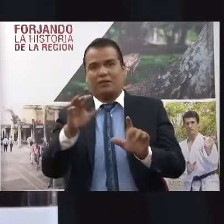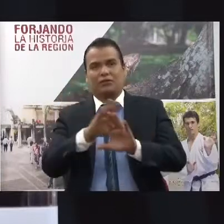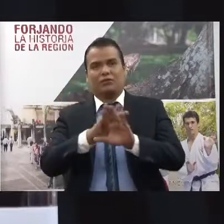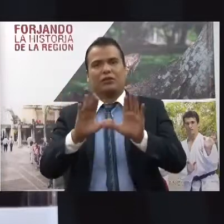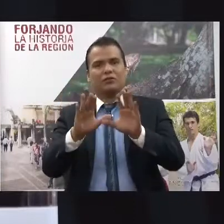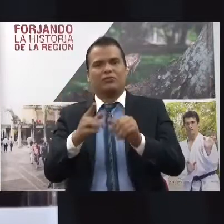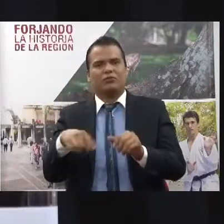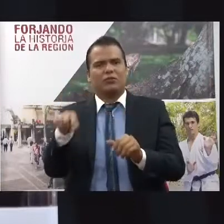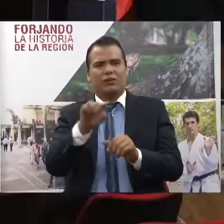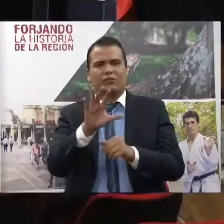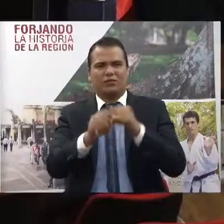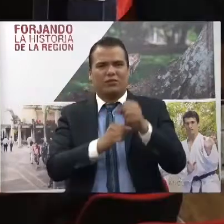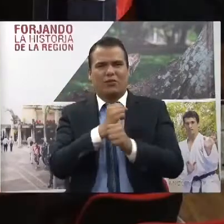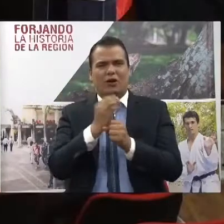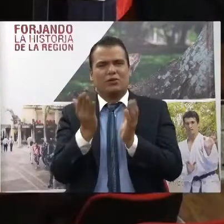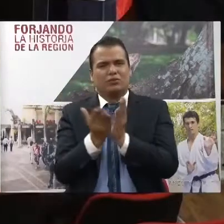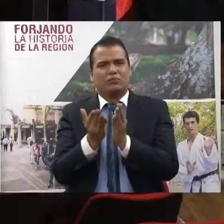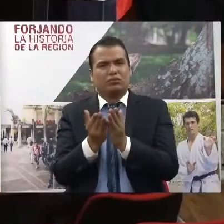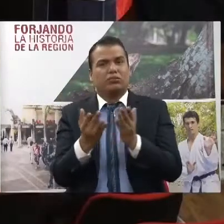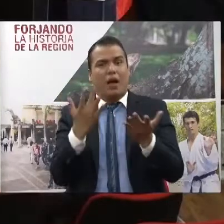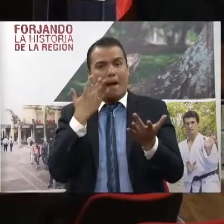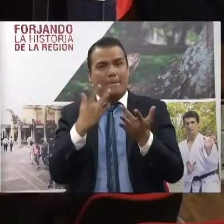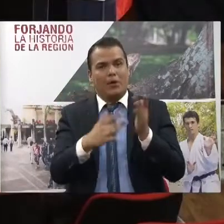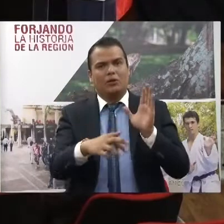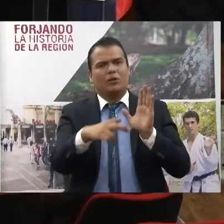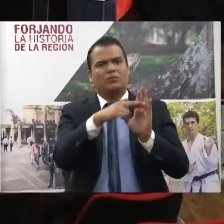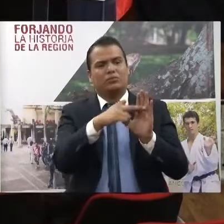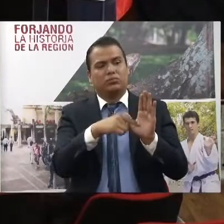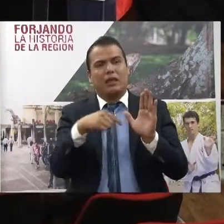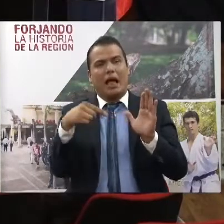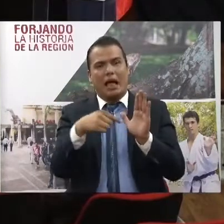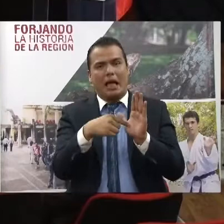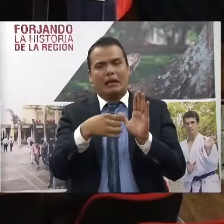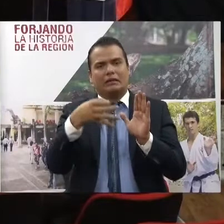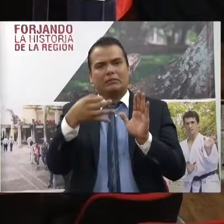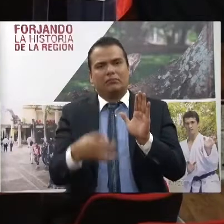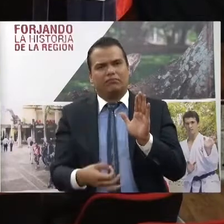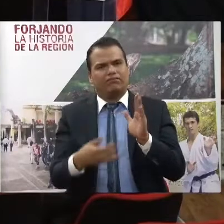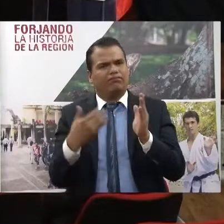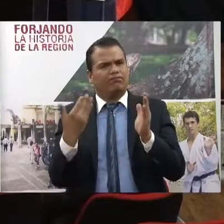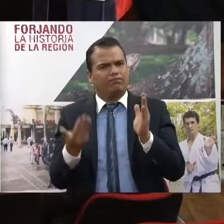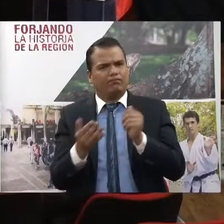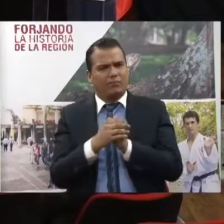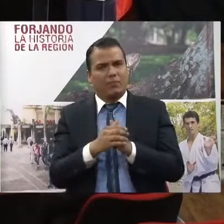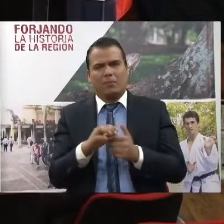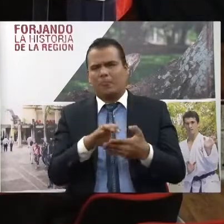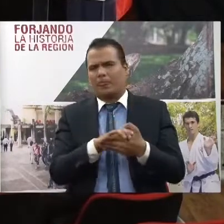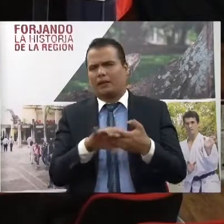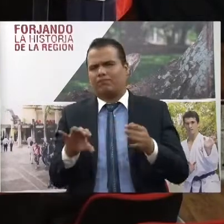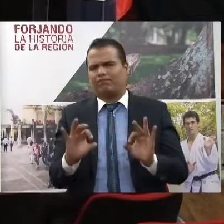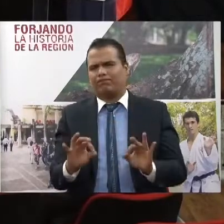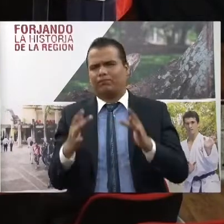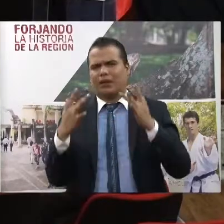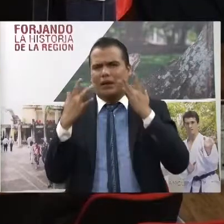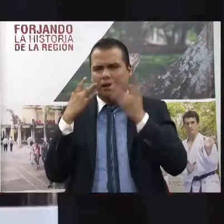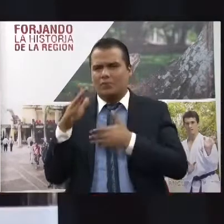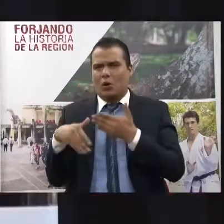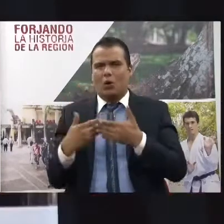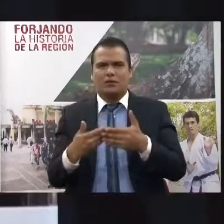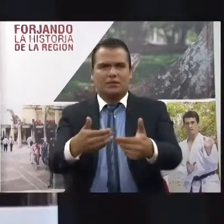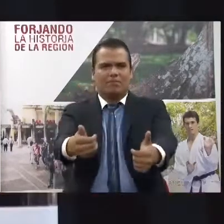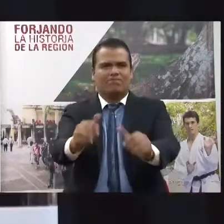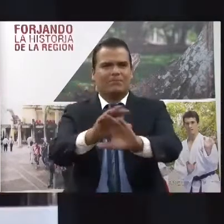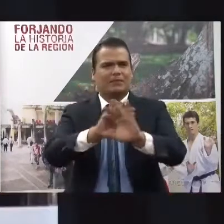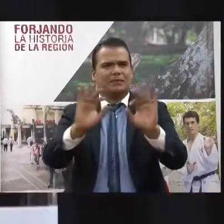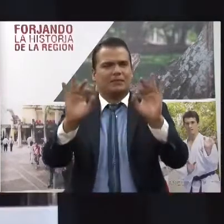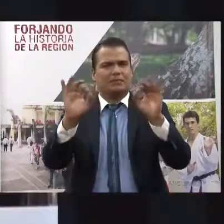son estudiantes que cumplen con requisitos especiales, tales como tener el mejor promedio acumulado de calificaciones